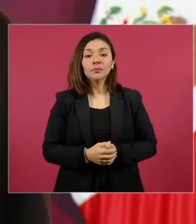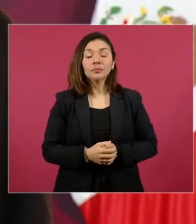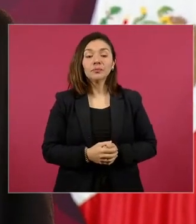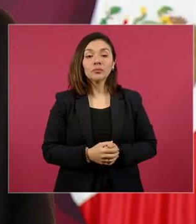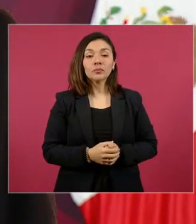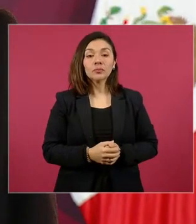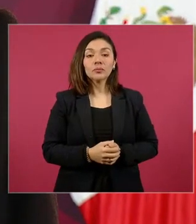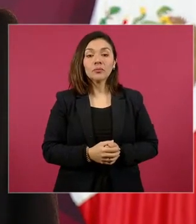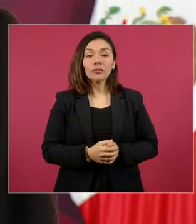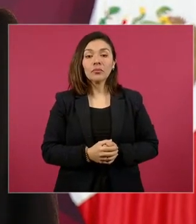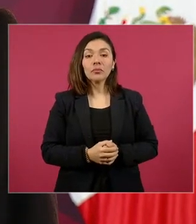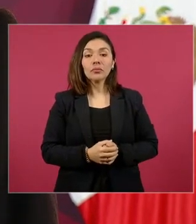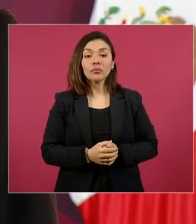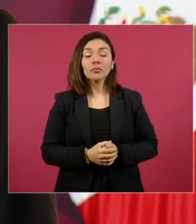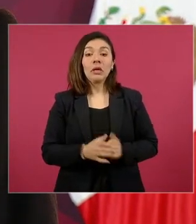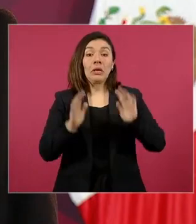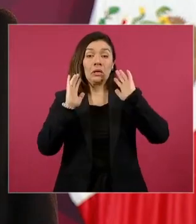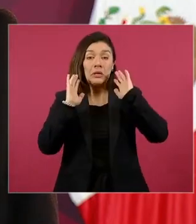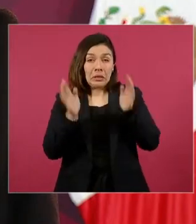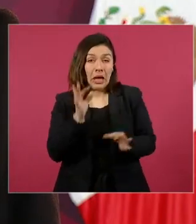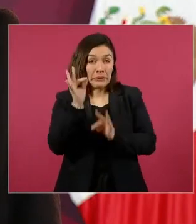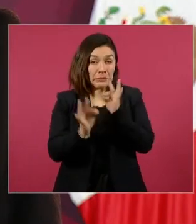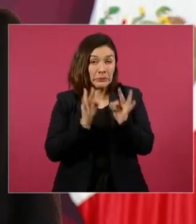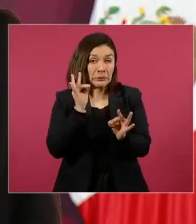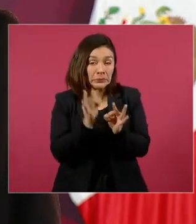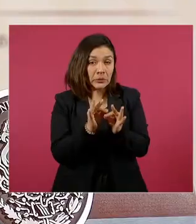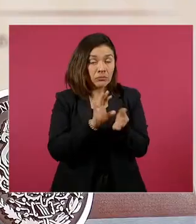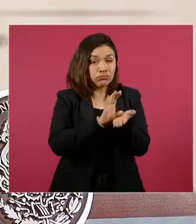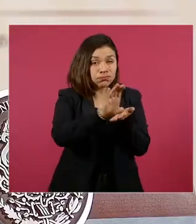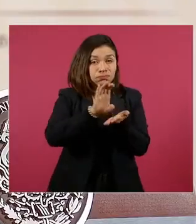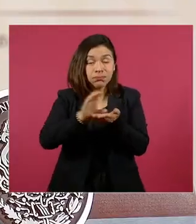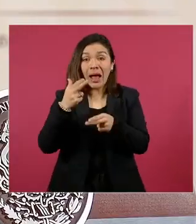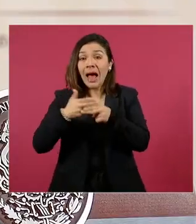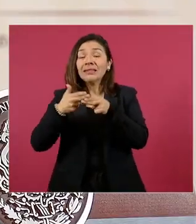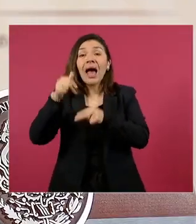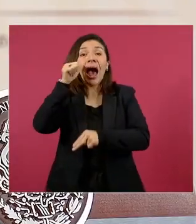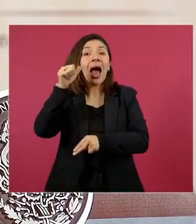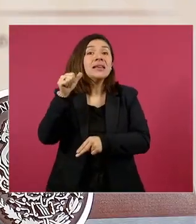Llevamos entregados hasta ayer